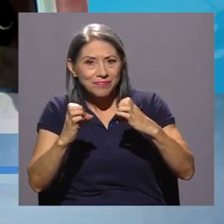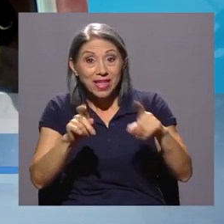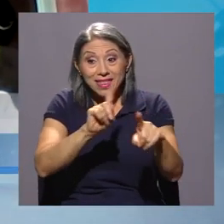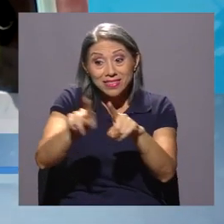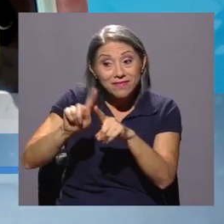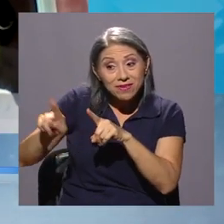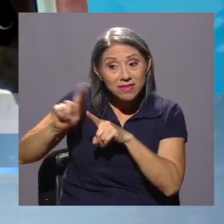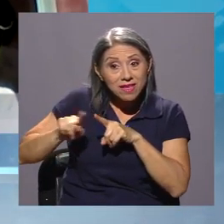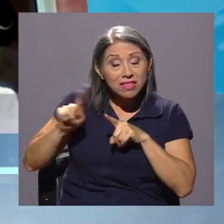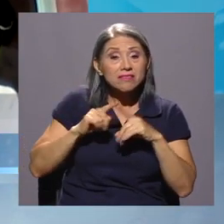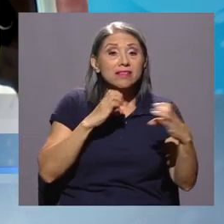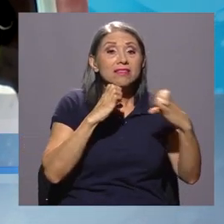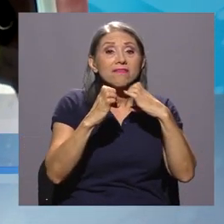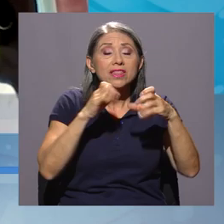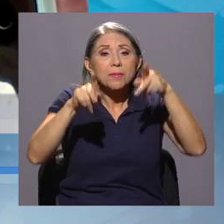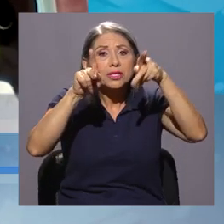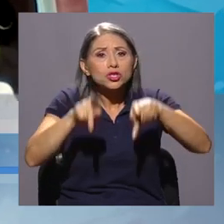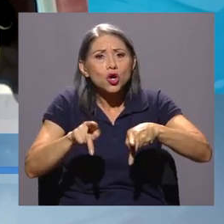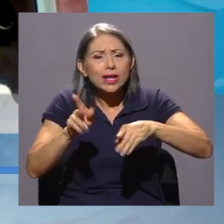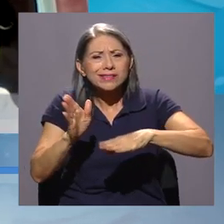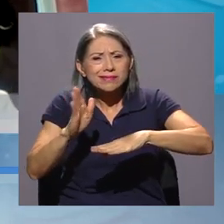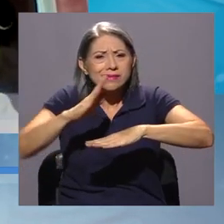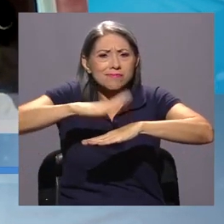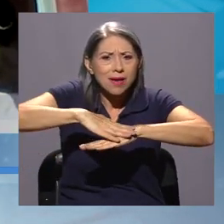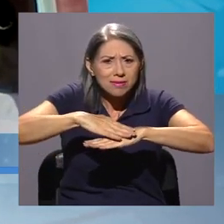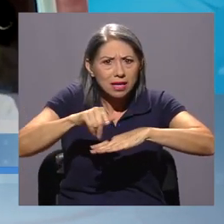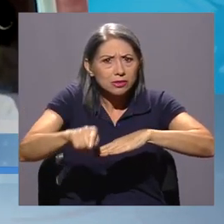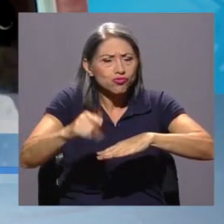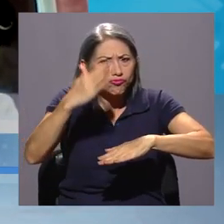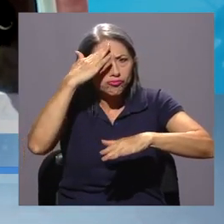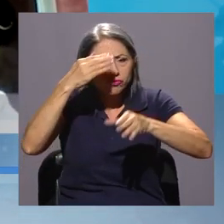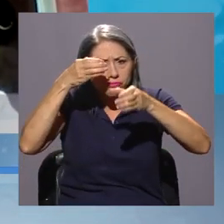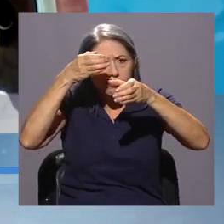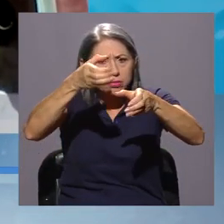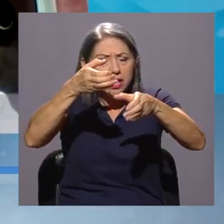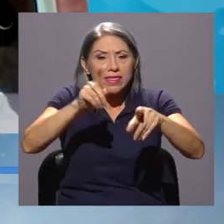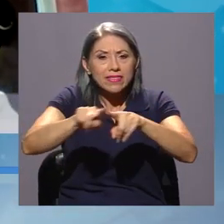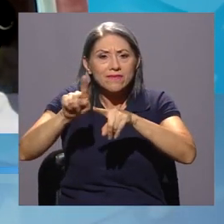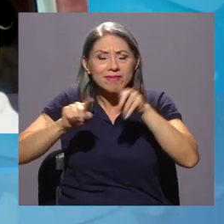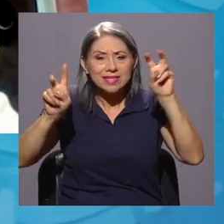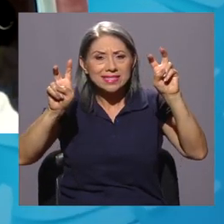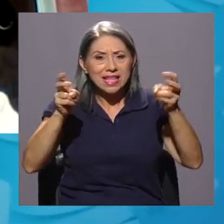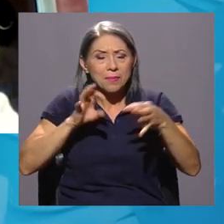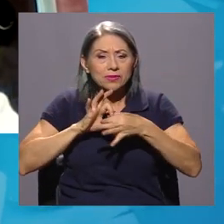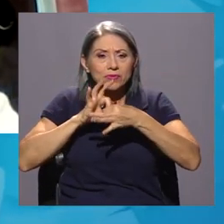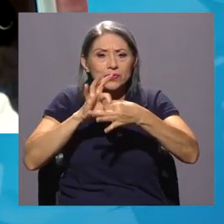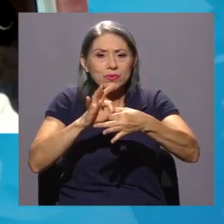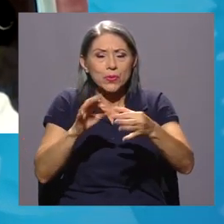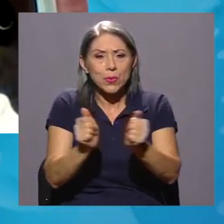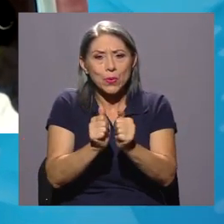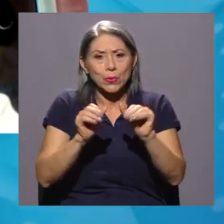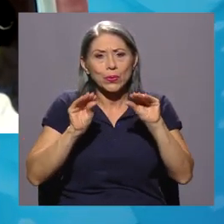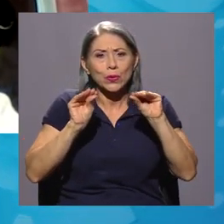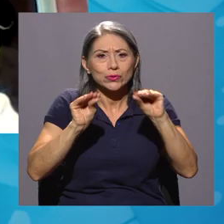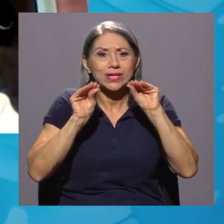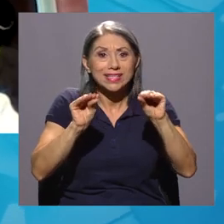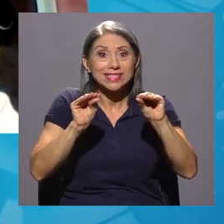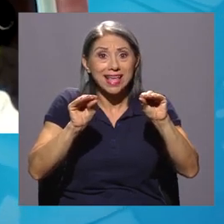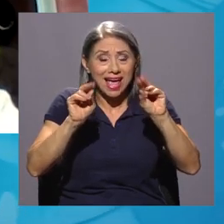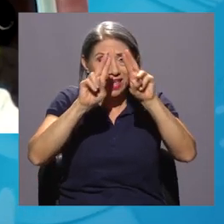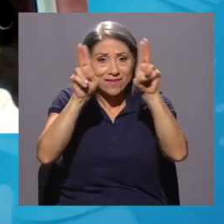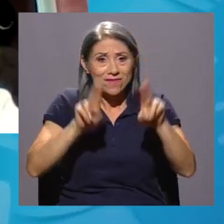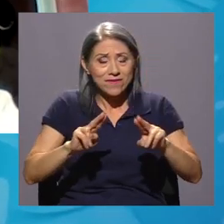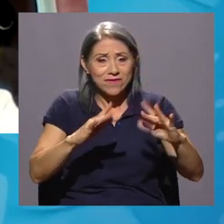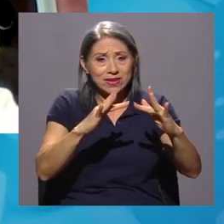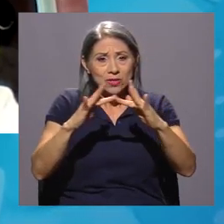de los episodios entrevistó a personas expertas sobre temas varios que tengan que ver con la docencia en